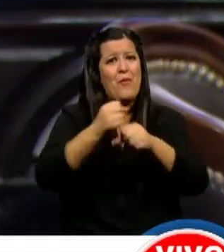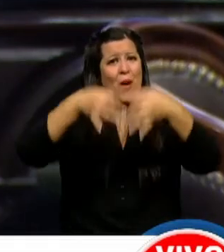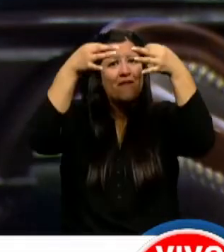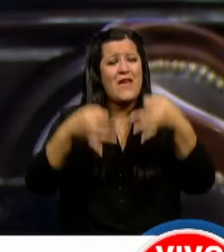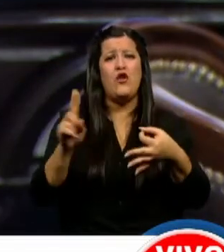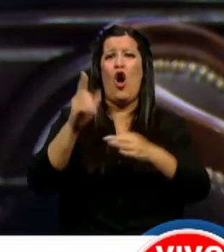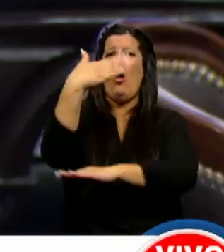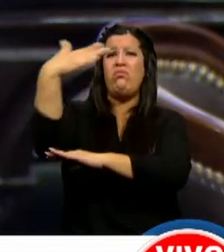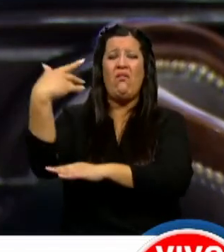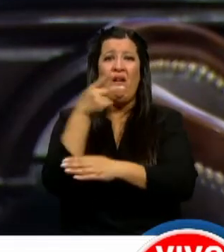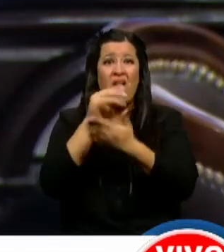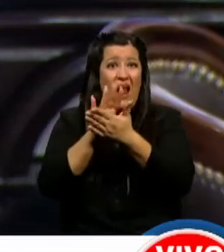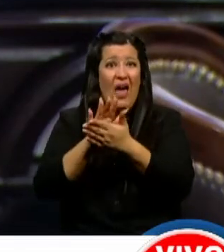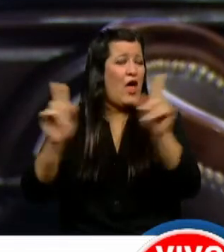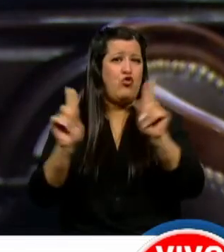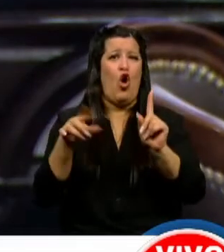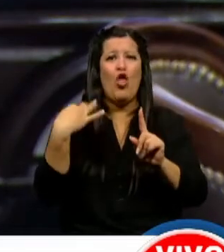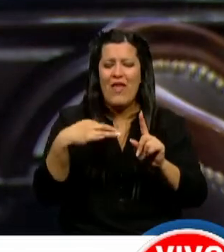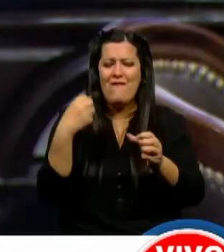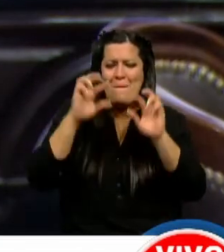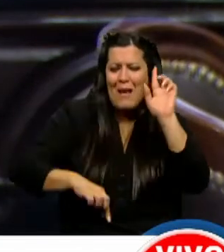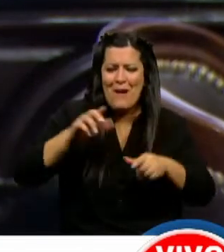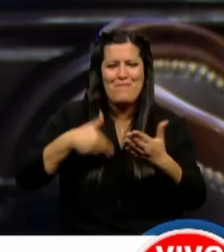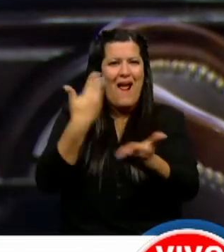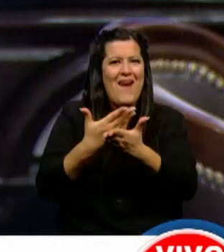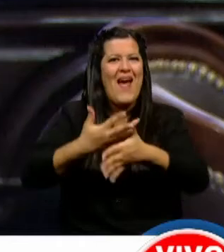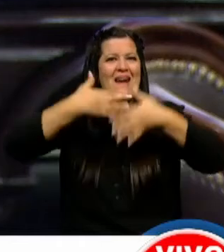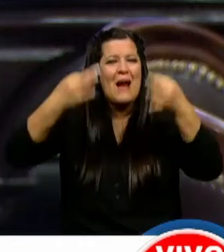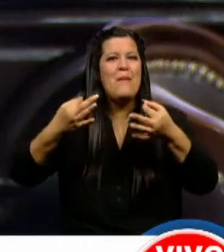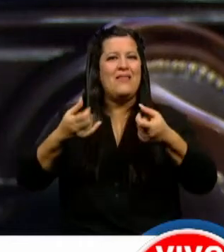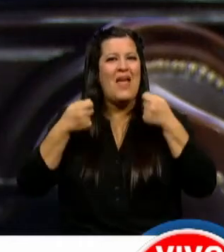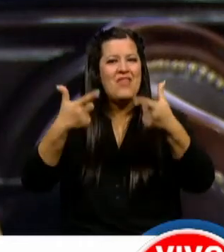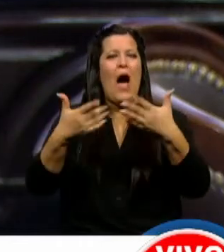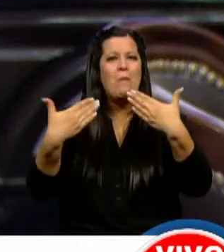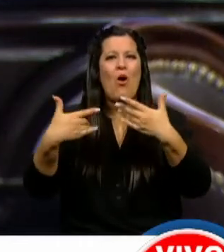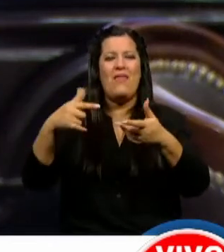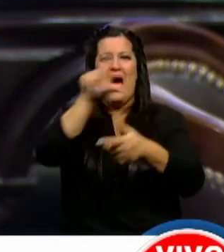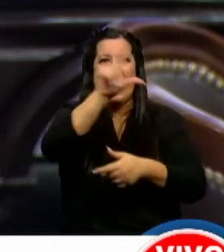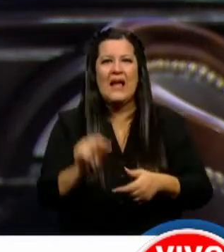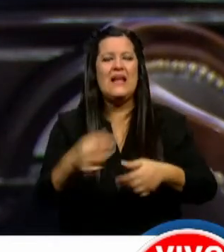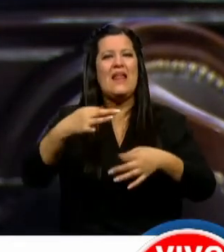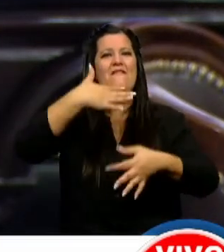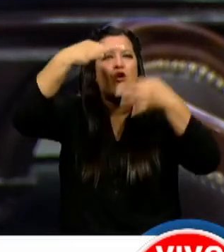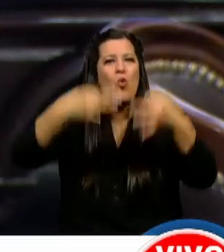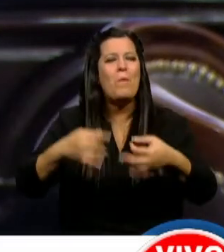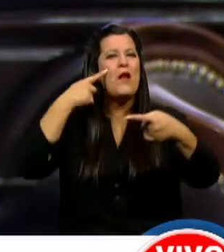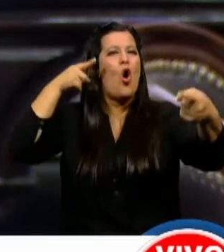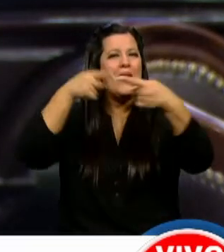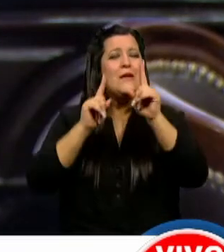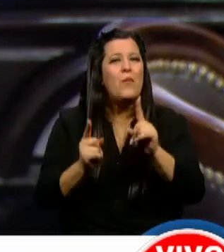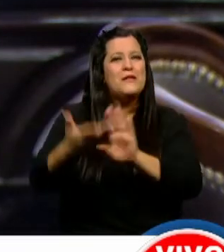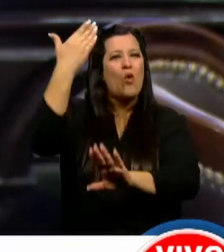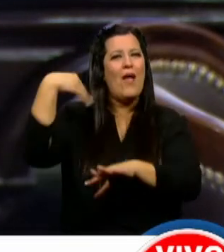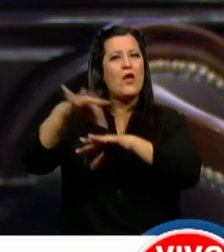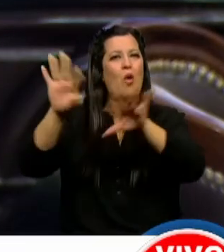no en los discursos vacíos, sino en las iniciativas que realmente permitan a Argentina cumplir la meta de emisiones que se comprometió